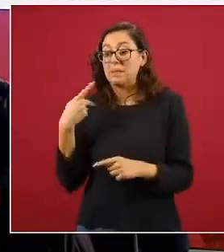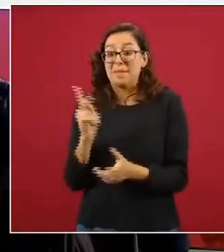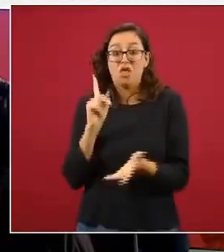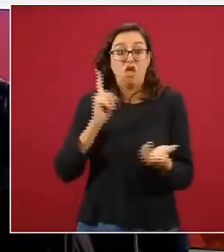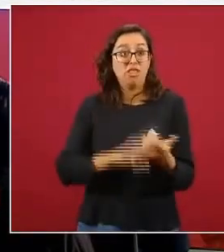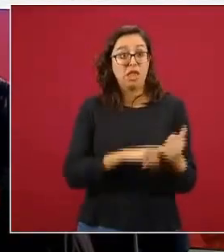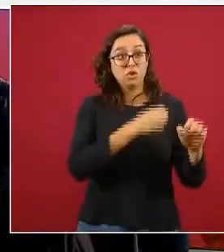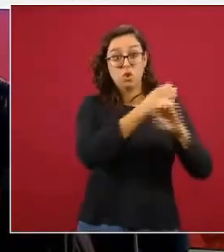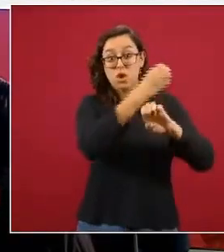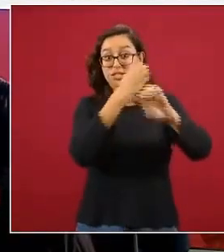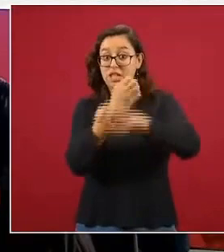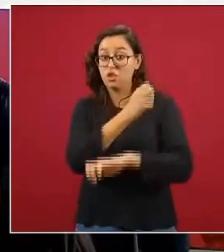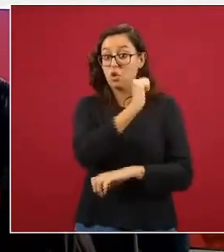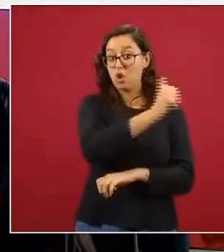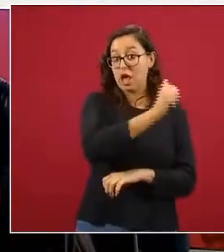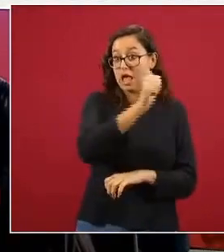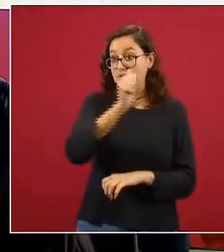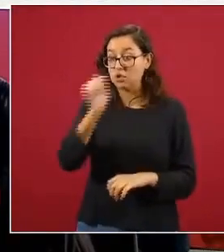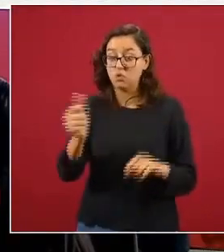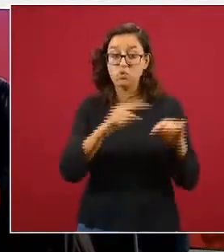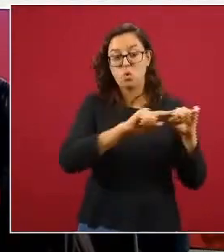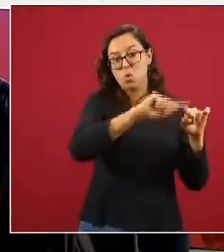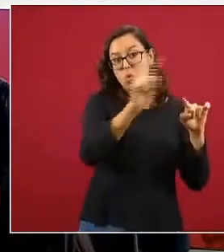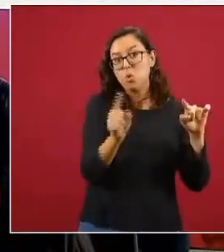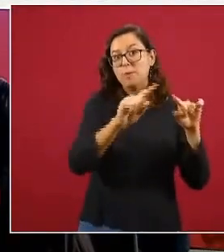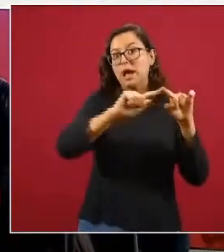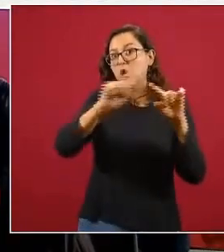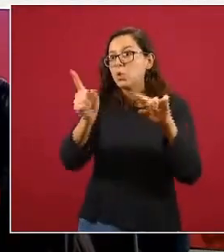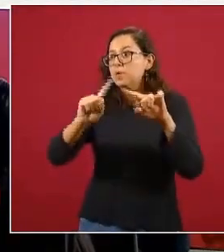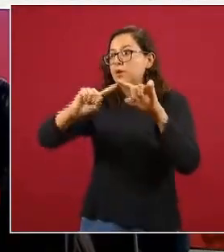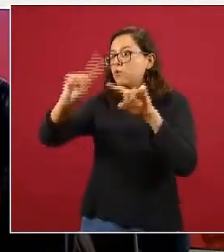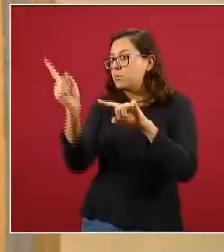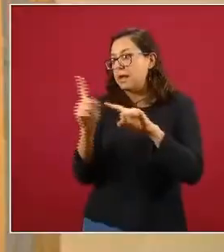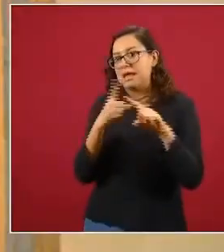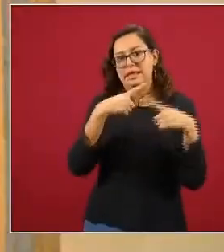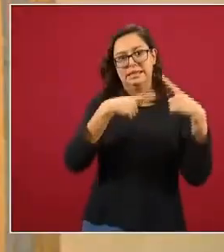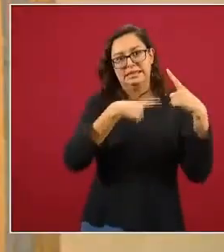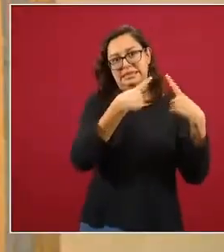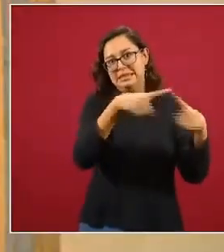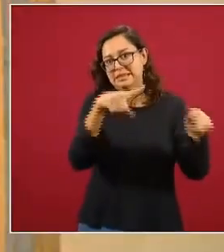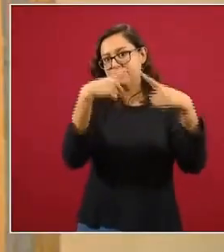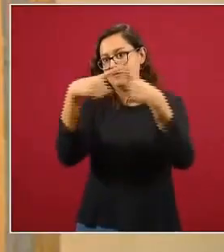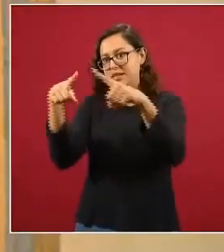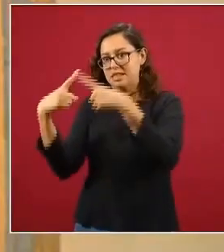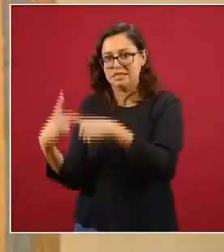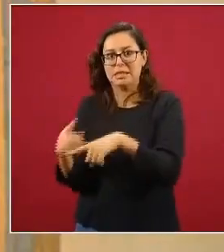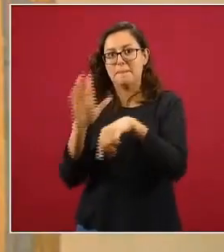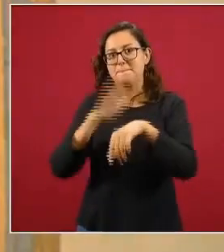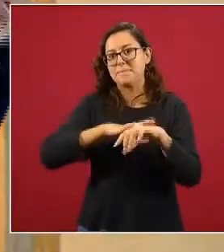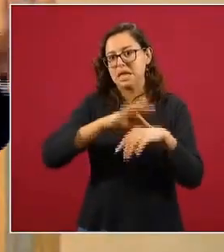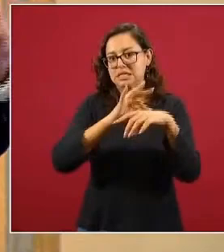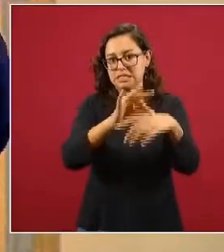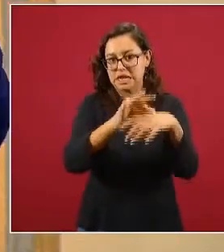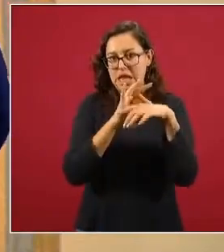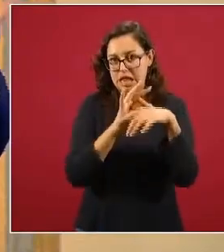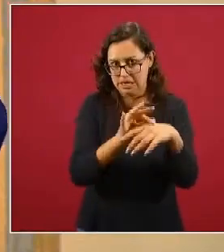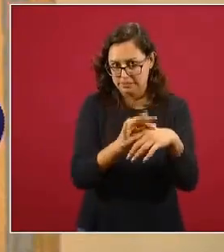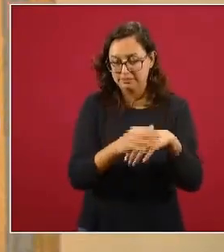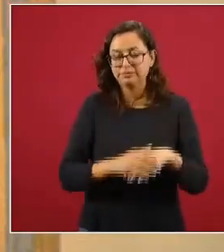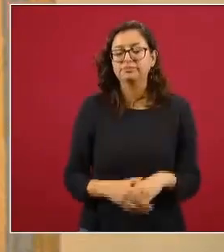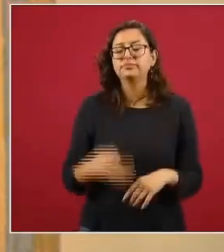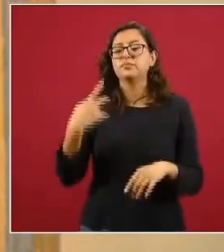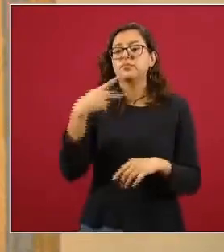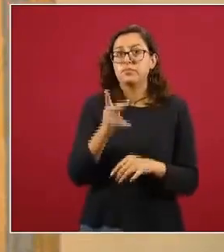de cada estado son las que mejor reflejan la diversidad de tiempos de ocurrencia de la epidemia. Pero decía, en la